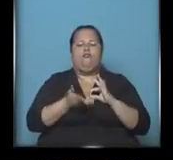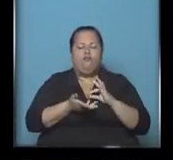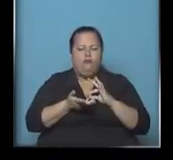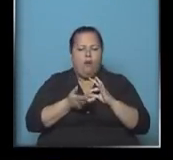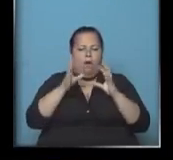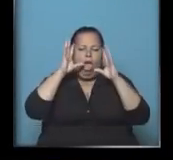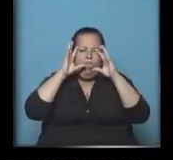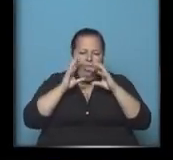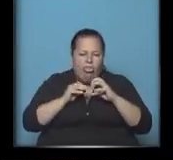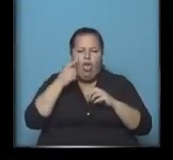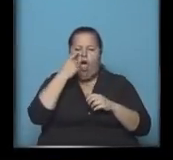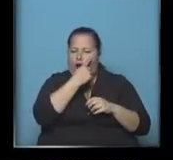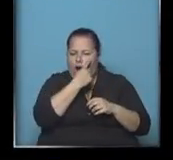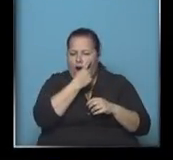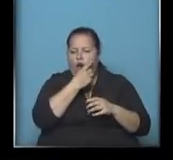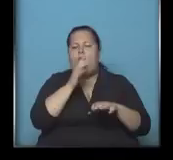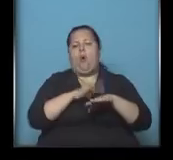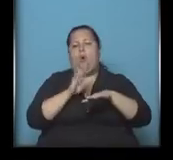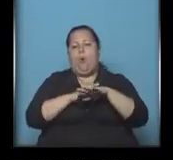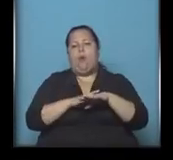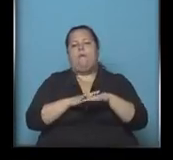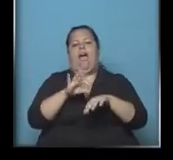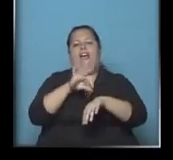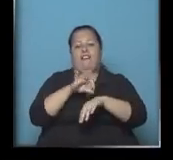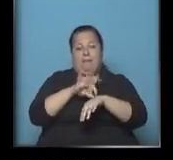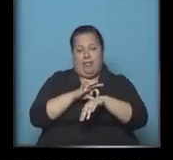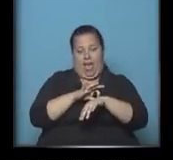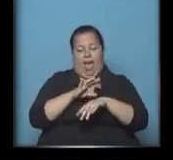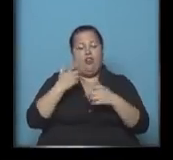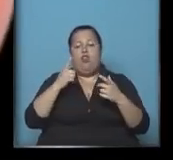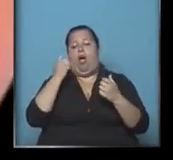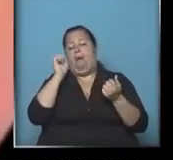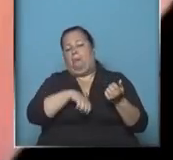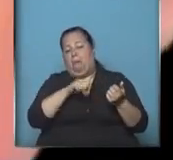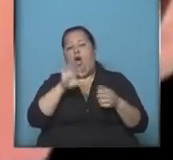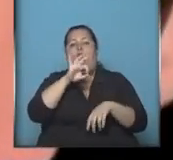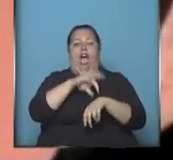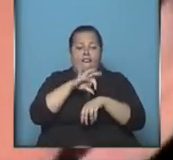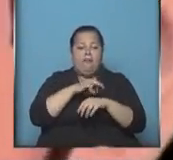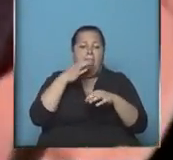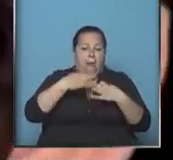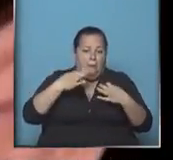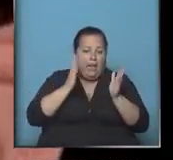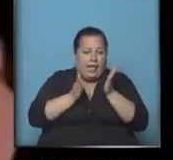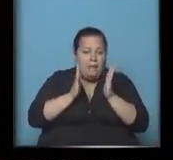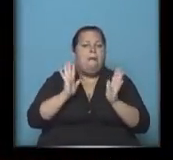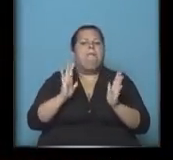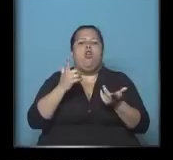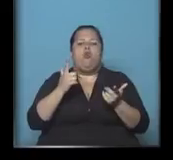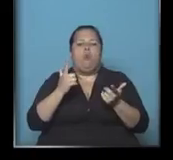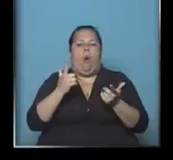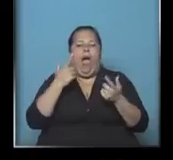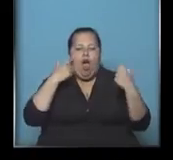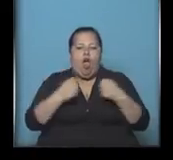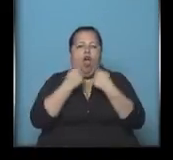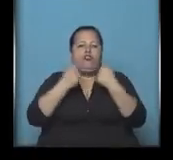deterioro que sufre el ojo en función de tener una enfermedad no controlada o tener una enfermedad controlada pero no tener un